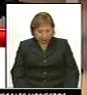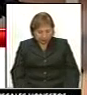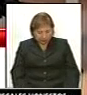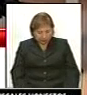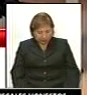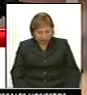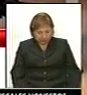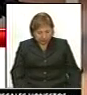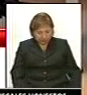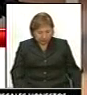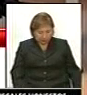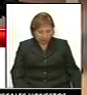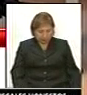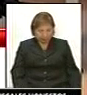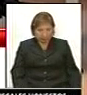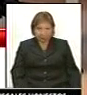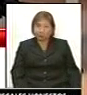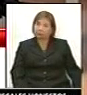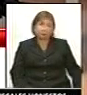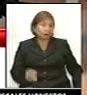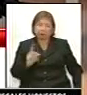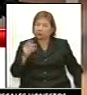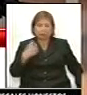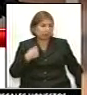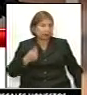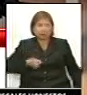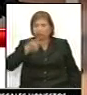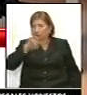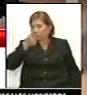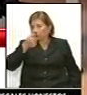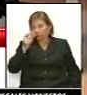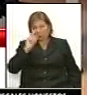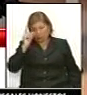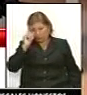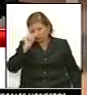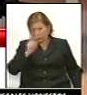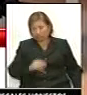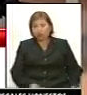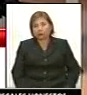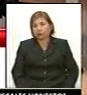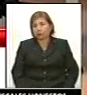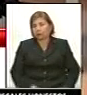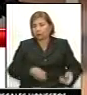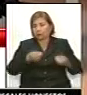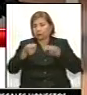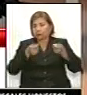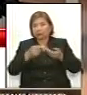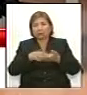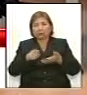Era un mando medio. Sí, no, él no tenía ninguna autoridad y además era...